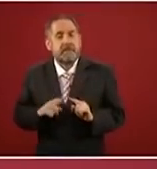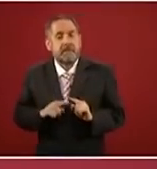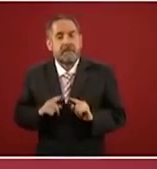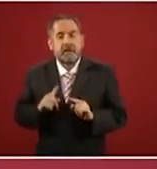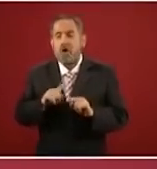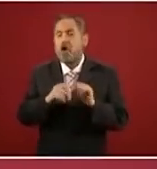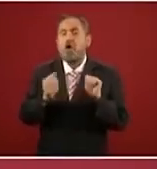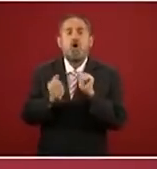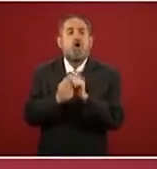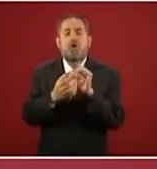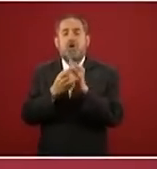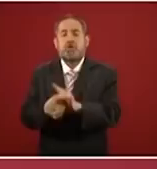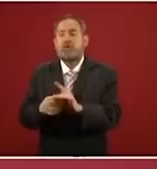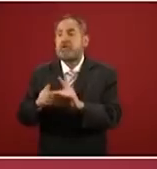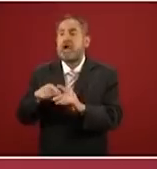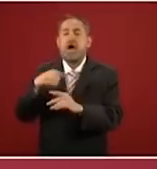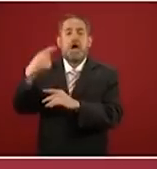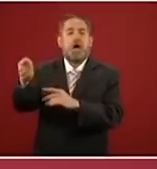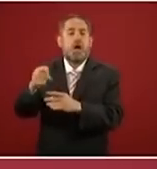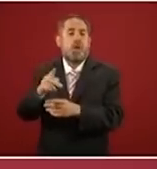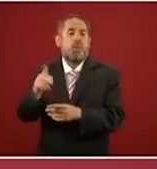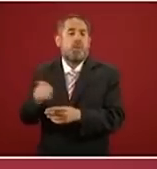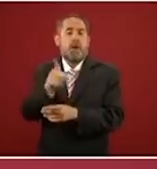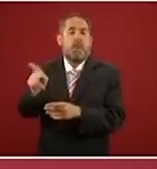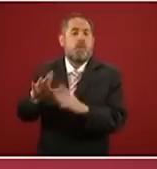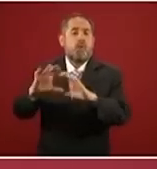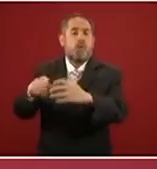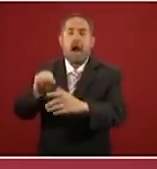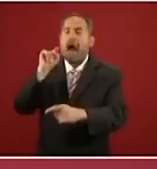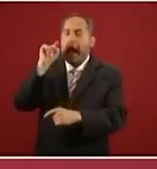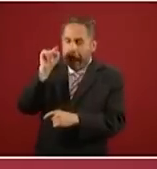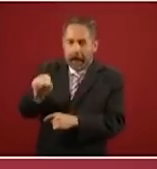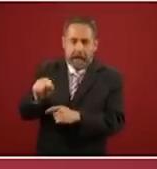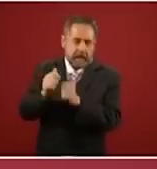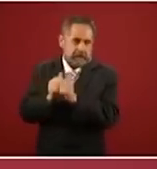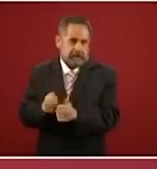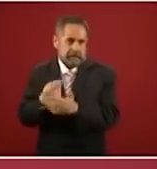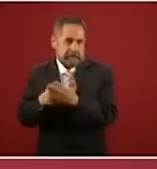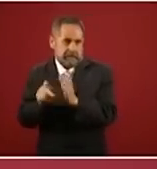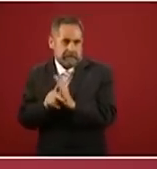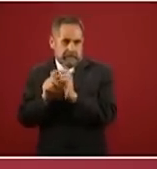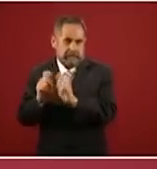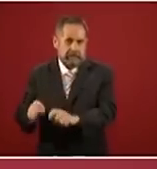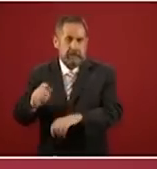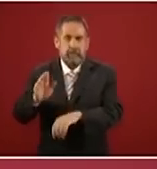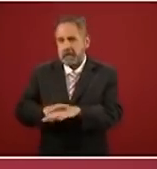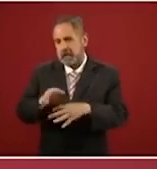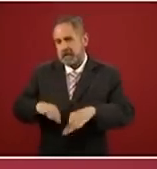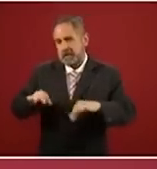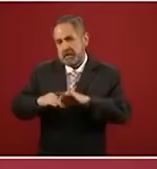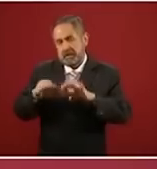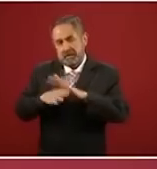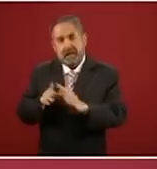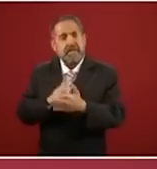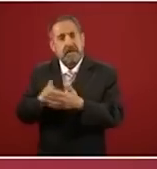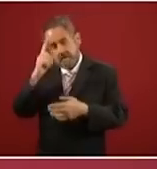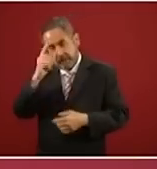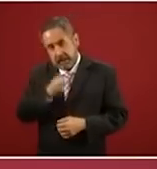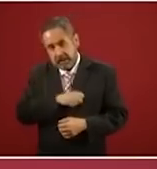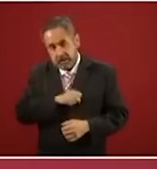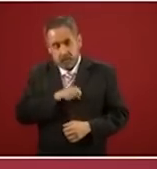vinculadas al lugar a los lugares más apartados del país donde hace falta más el derecho a la